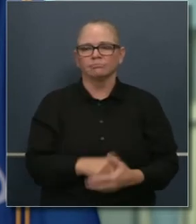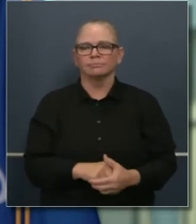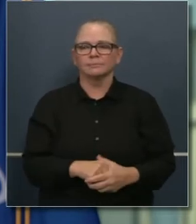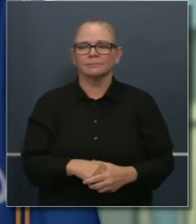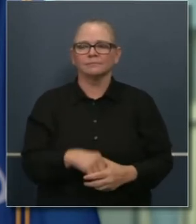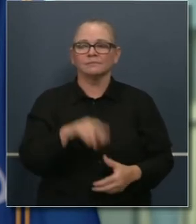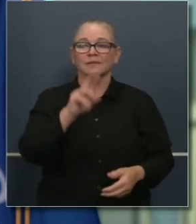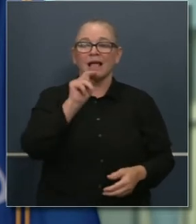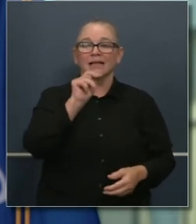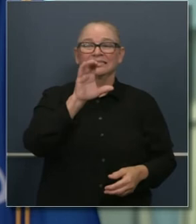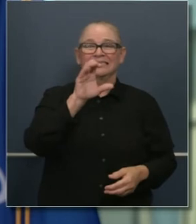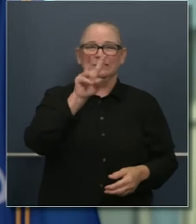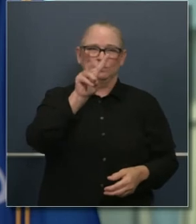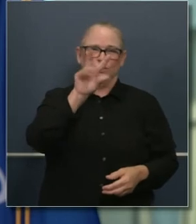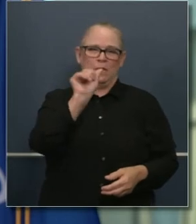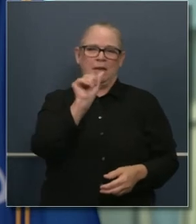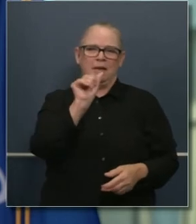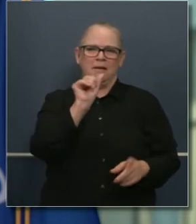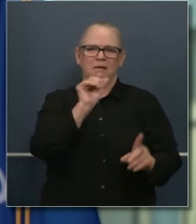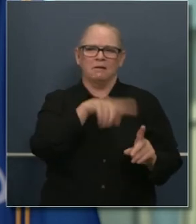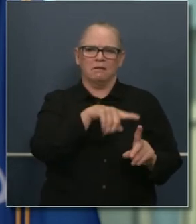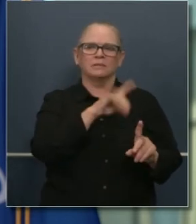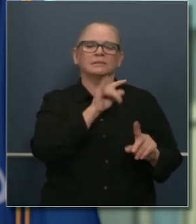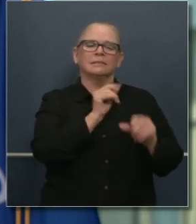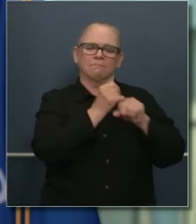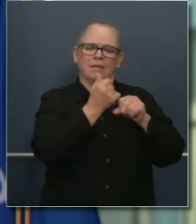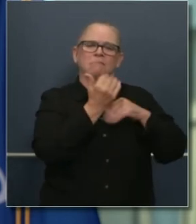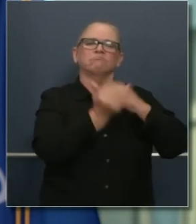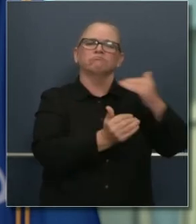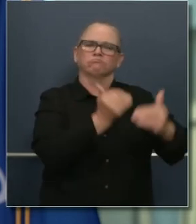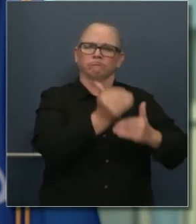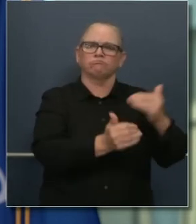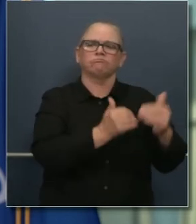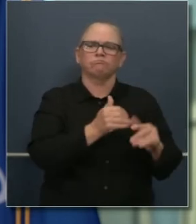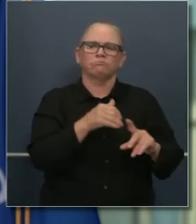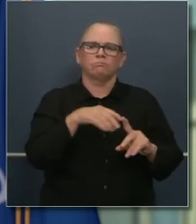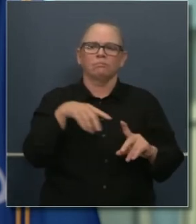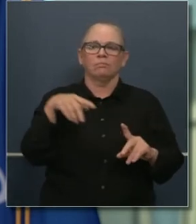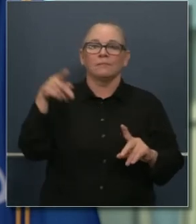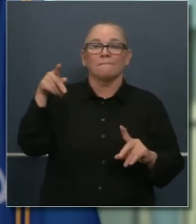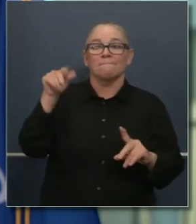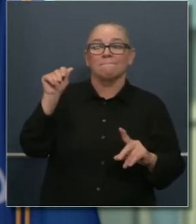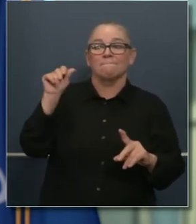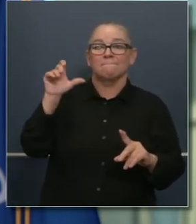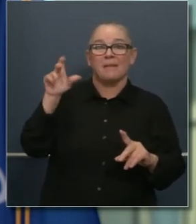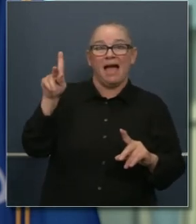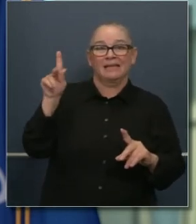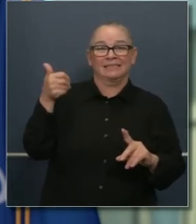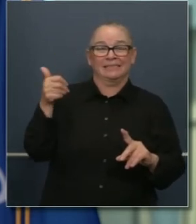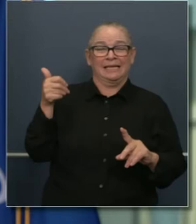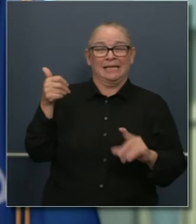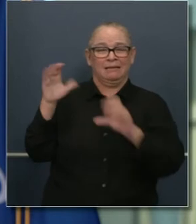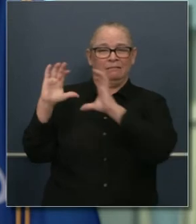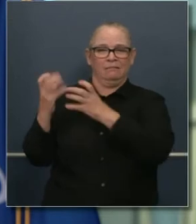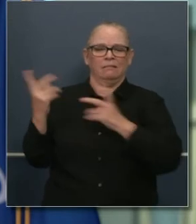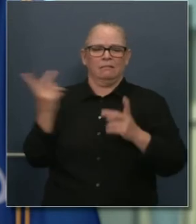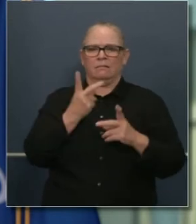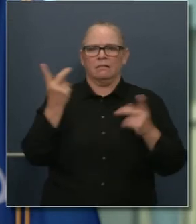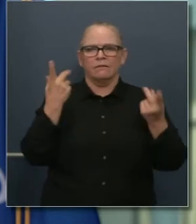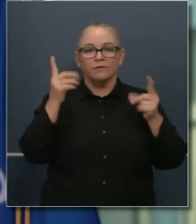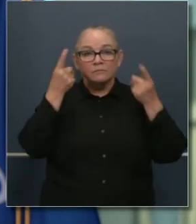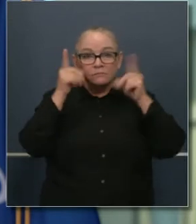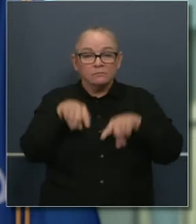que la enee se doble a si ha tenido progreso pero deben seguir ahora basado en él un show que hicieron en octubre del 23